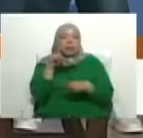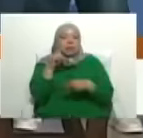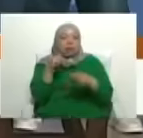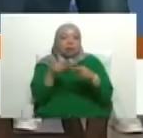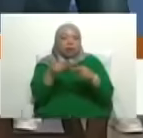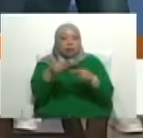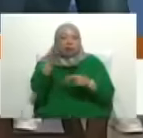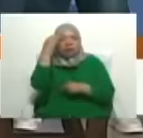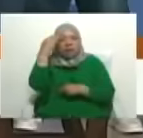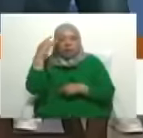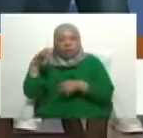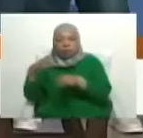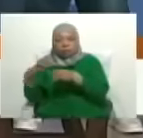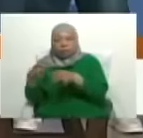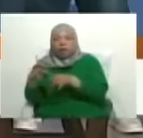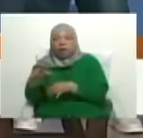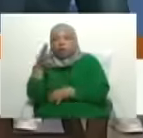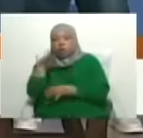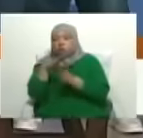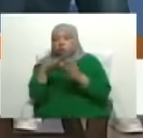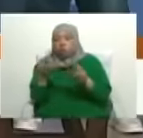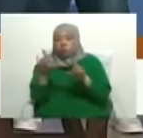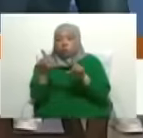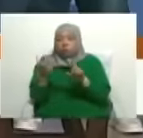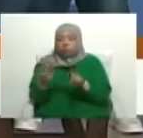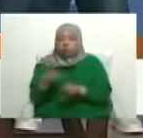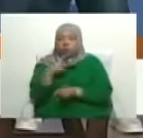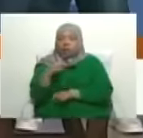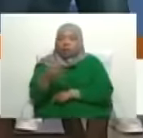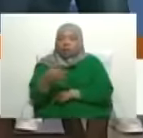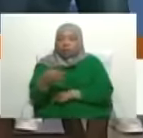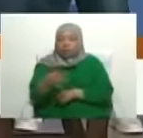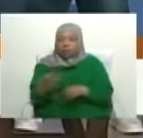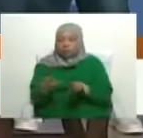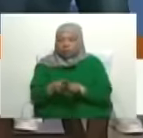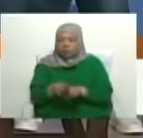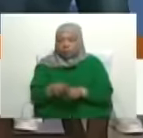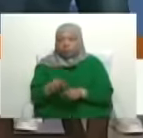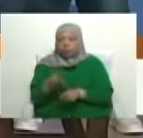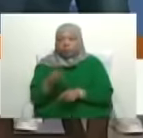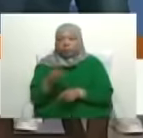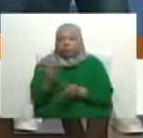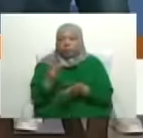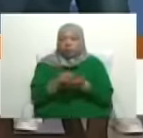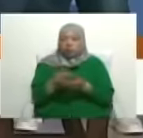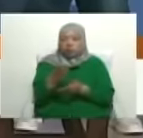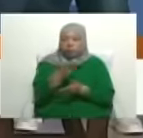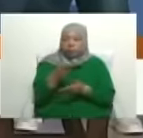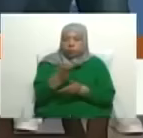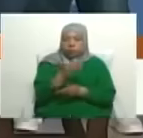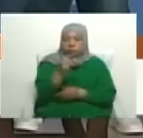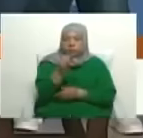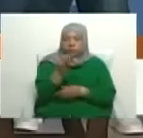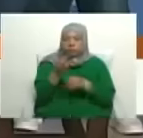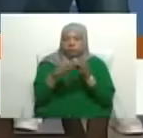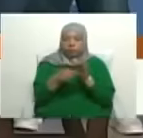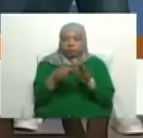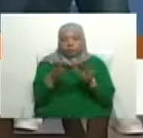Y todos, todos señalan que fueron reclutados entre el año 19 y el año